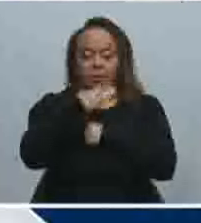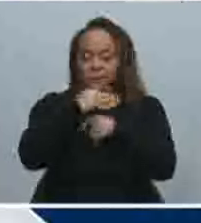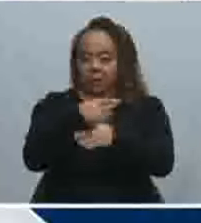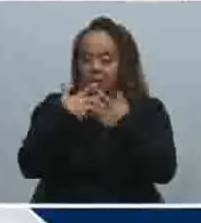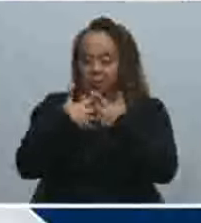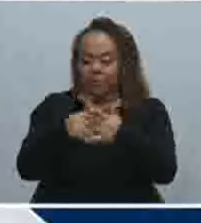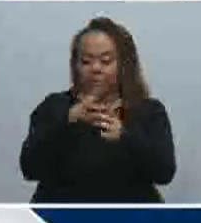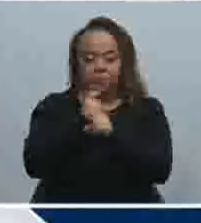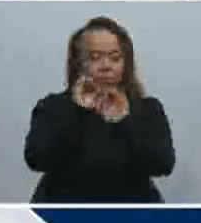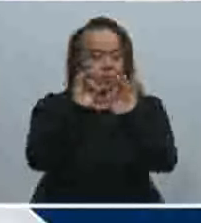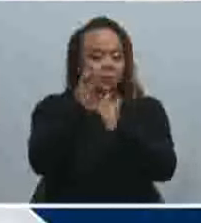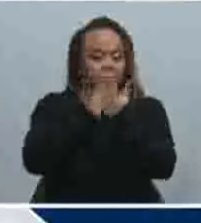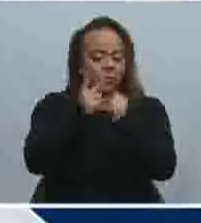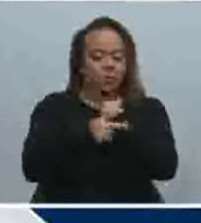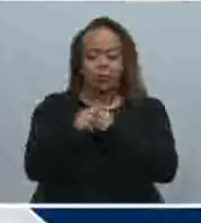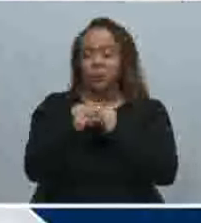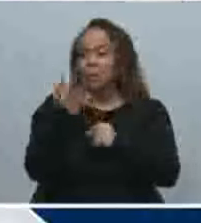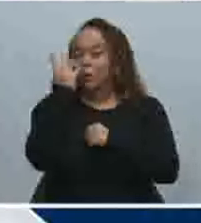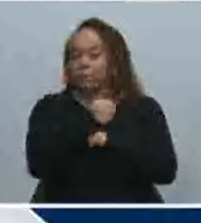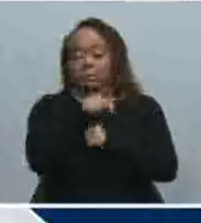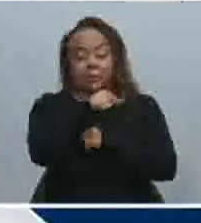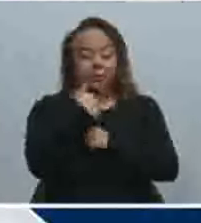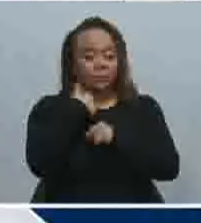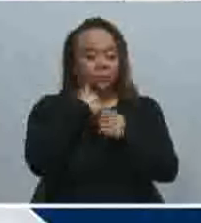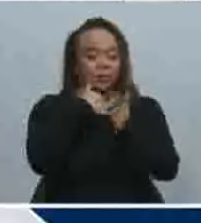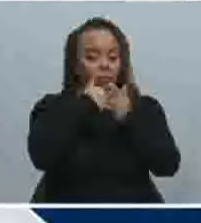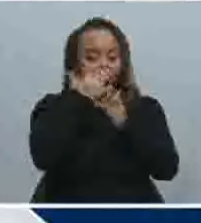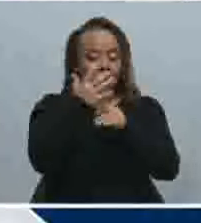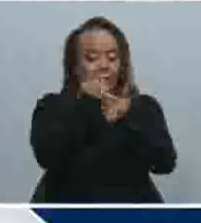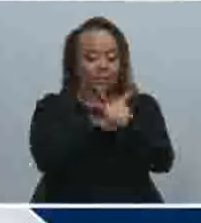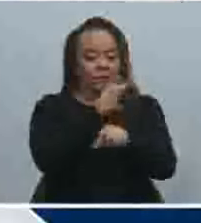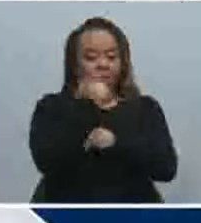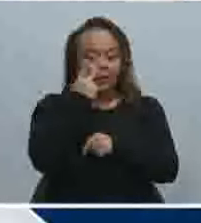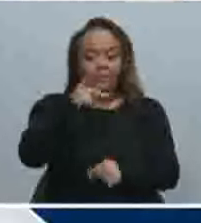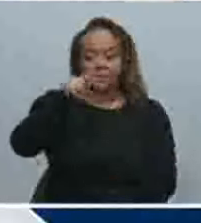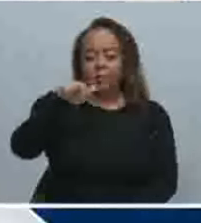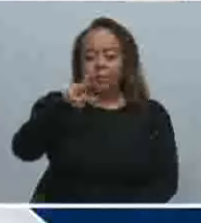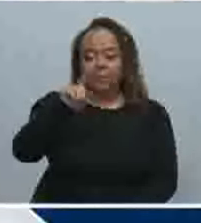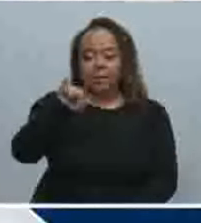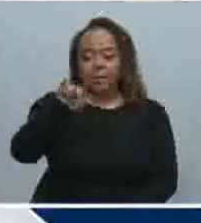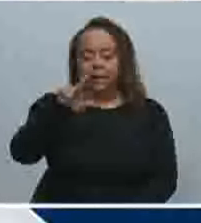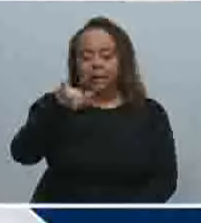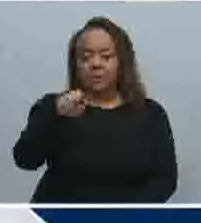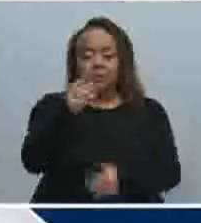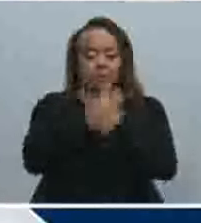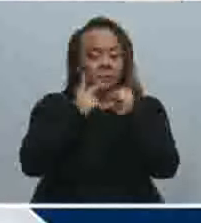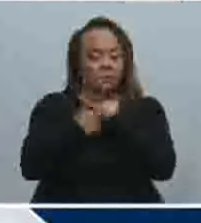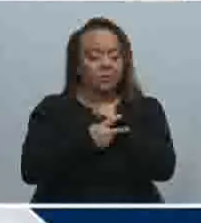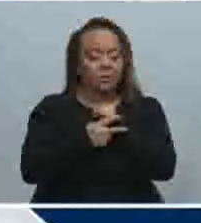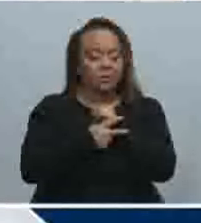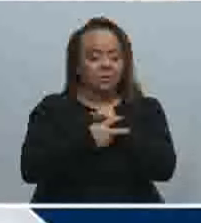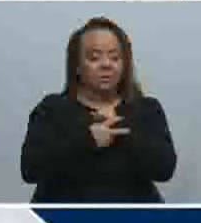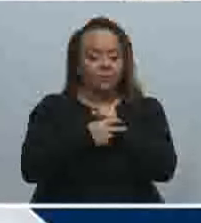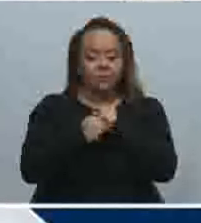Muy bien y a veces no son tan bonitos aquí tuvimos la Copa Libertadores y veíamos un palmeiras eh de que a veces es dejaba